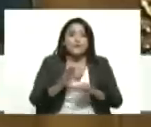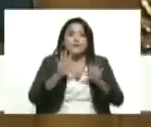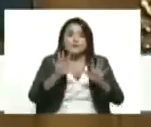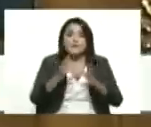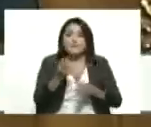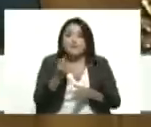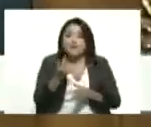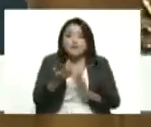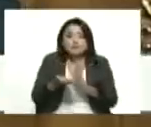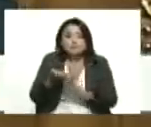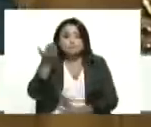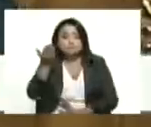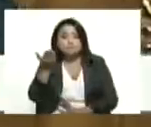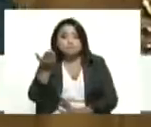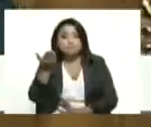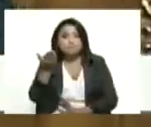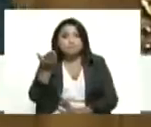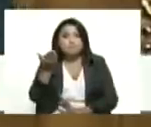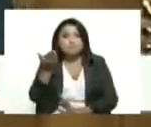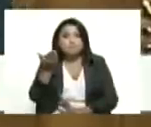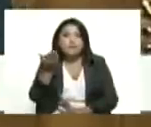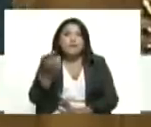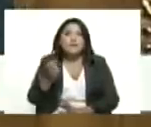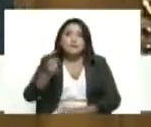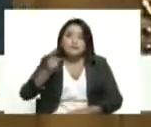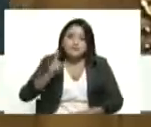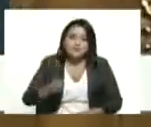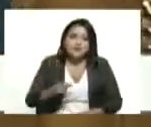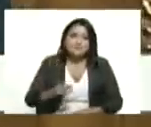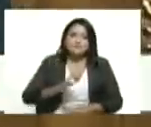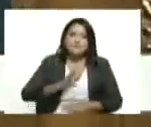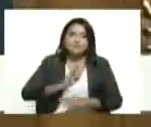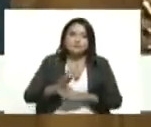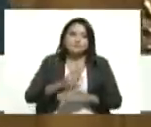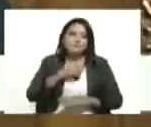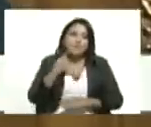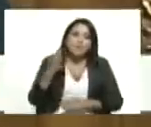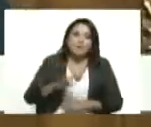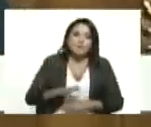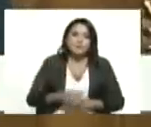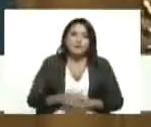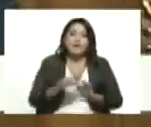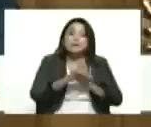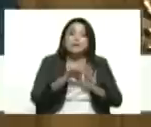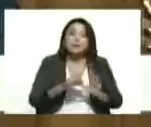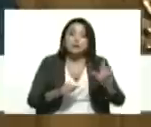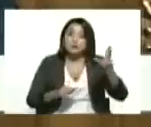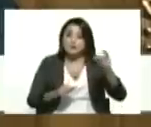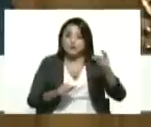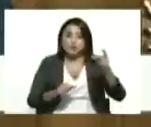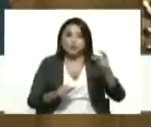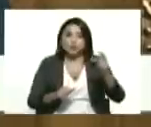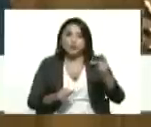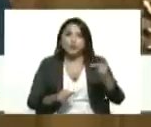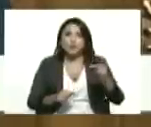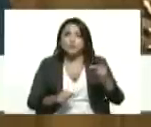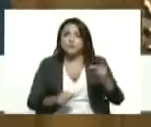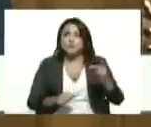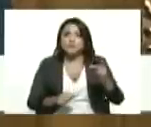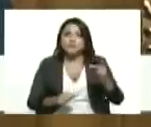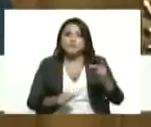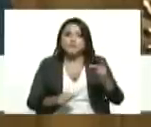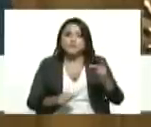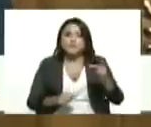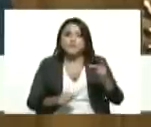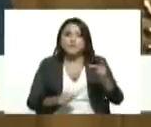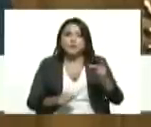arriba, queda sujeto a la pena capital. Artículo segundo, los jueces a quienes según